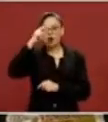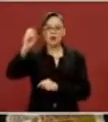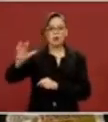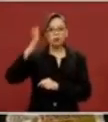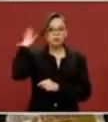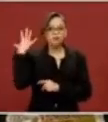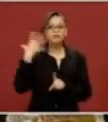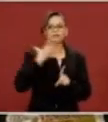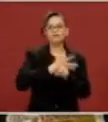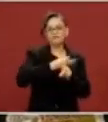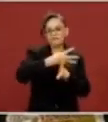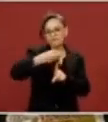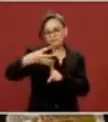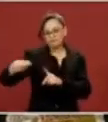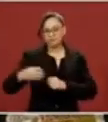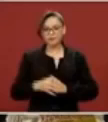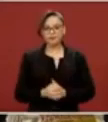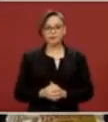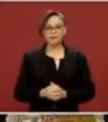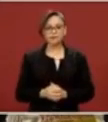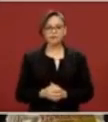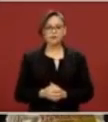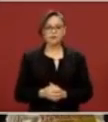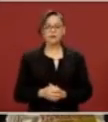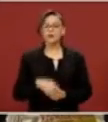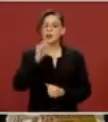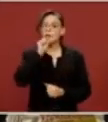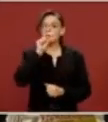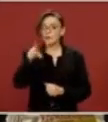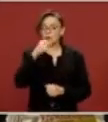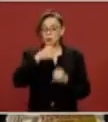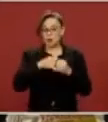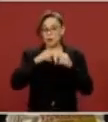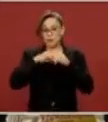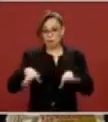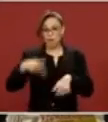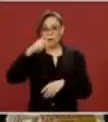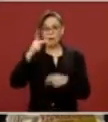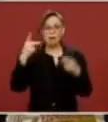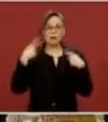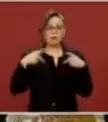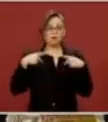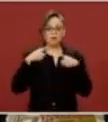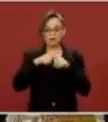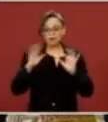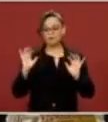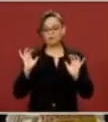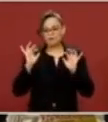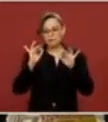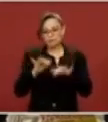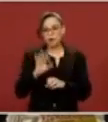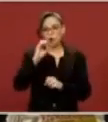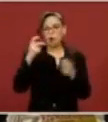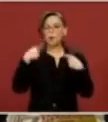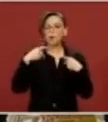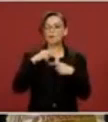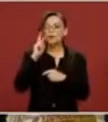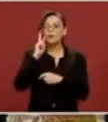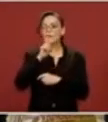estuvo ayer aquí es la misma información, pero para nuevas audiencias aquí o en vía remota quiero volverlo a